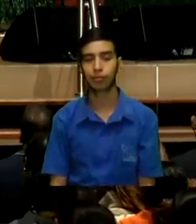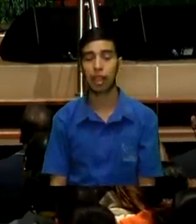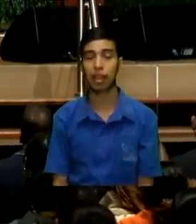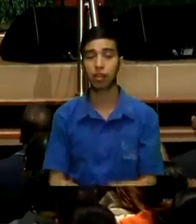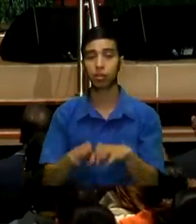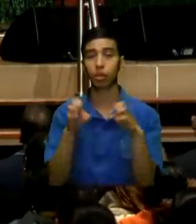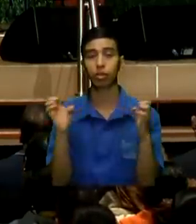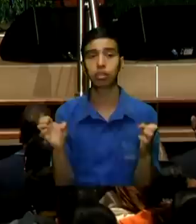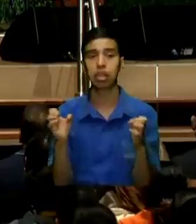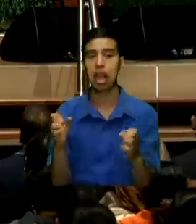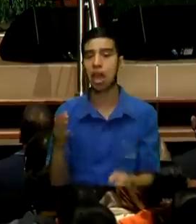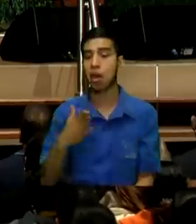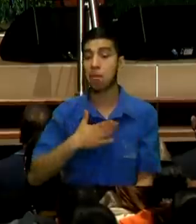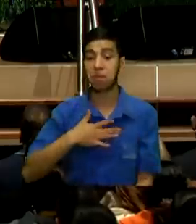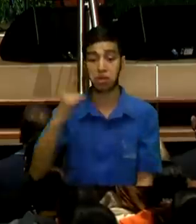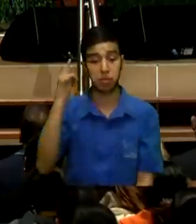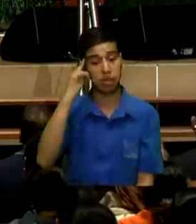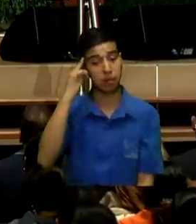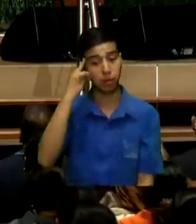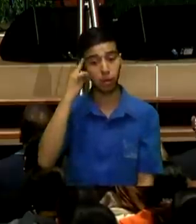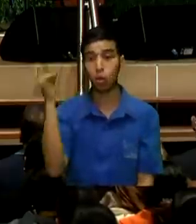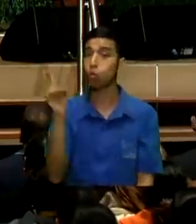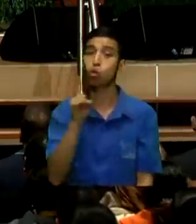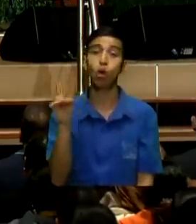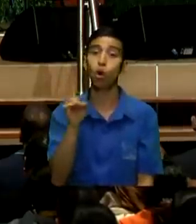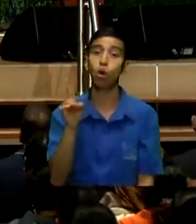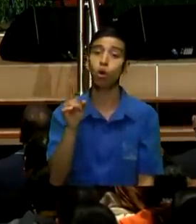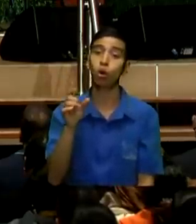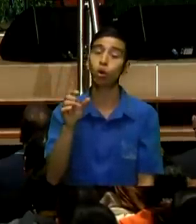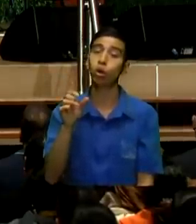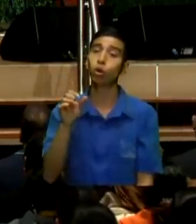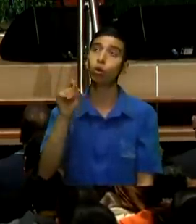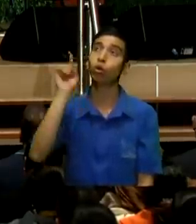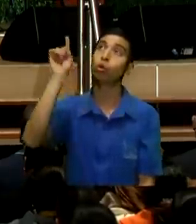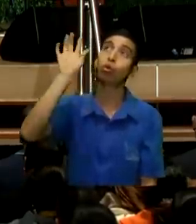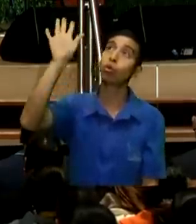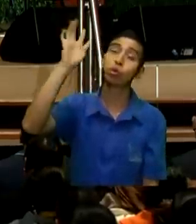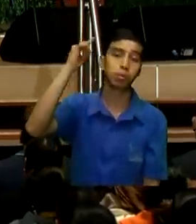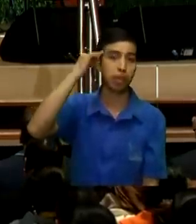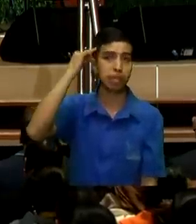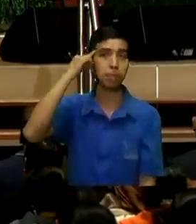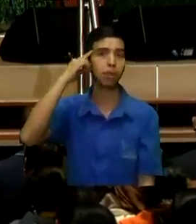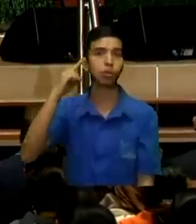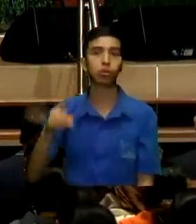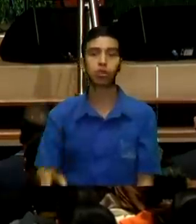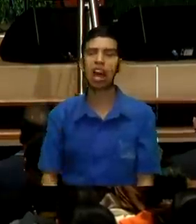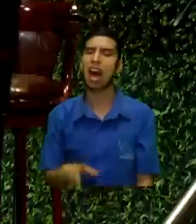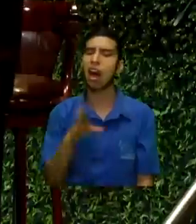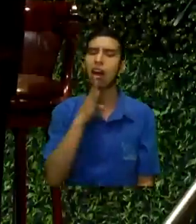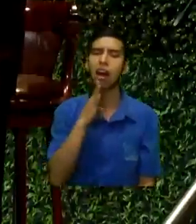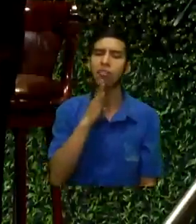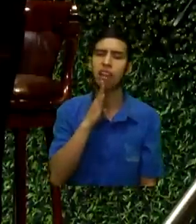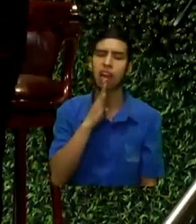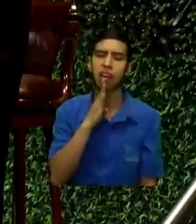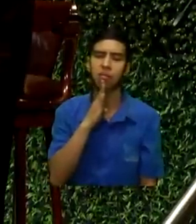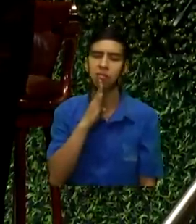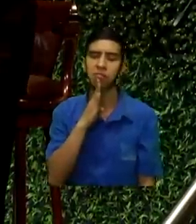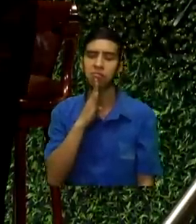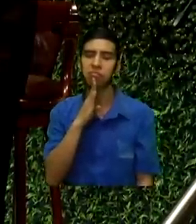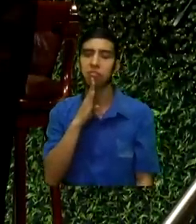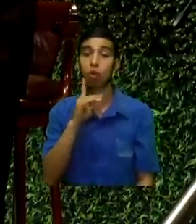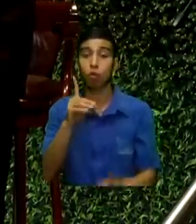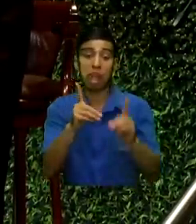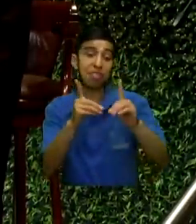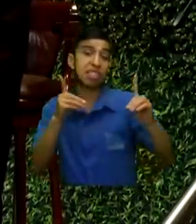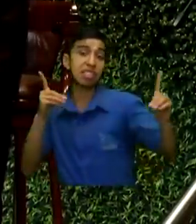Entonces, mis pensamientos no son tus pensamientos. Y ahí habla, ¿verdad?, de la distancia de los cielos, la tierra, los